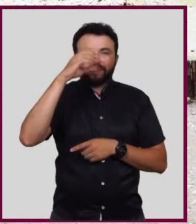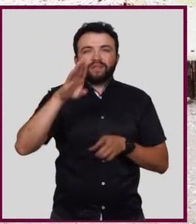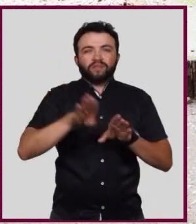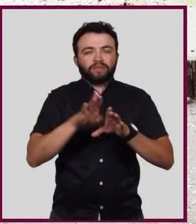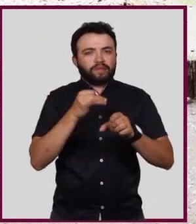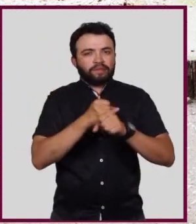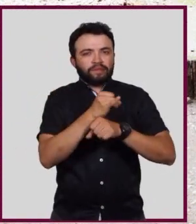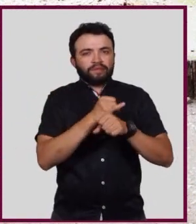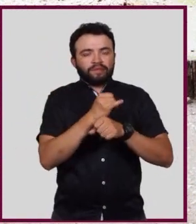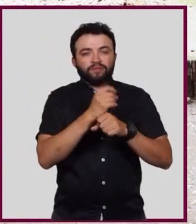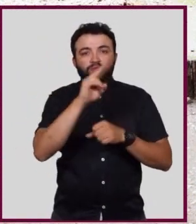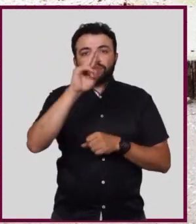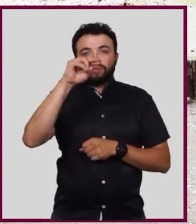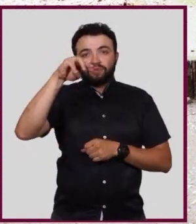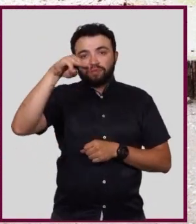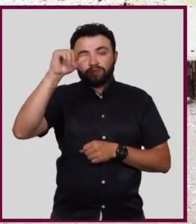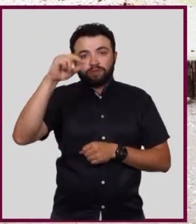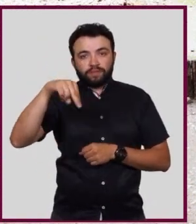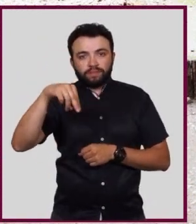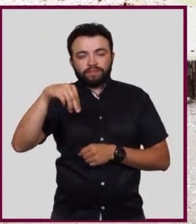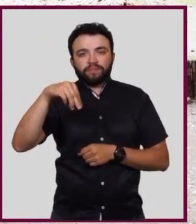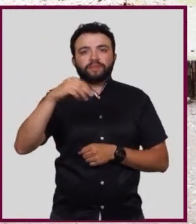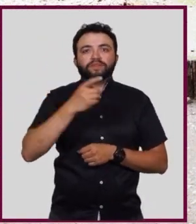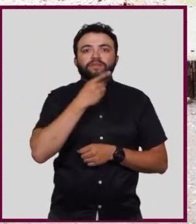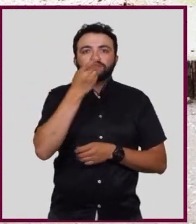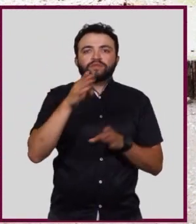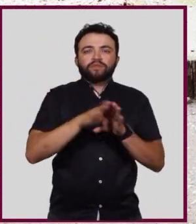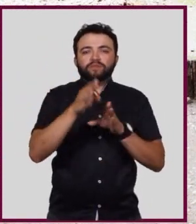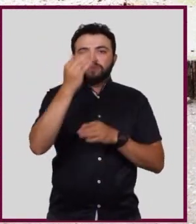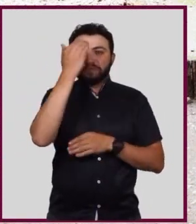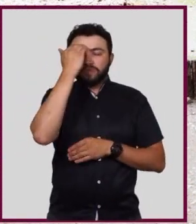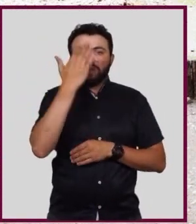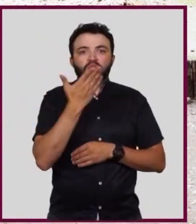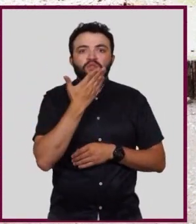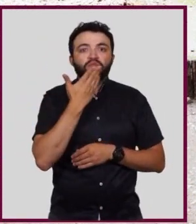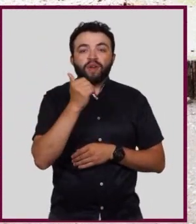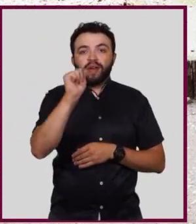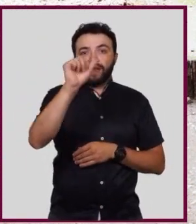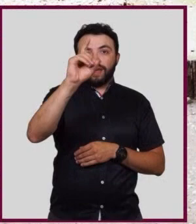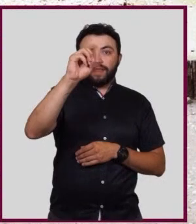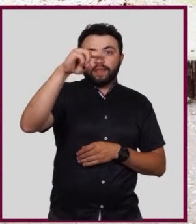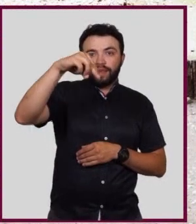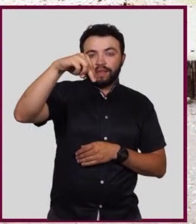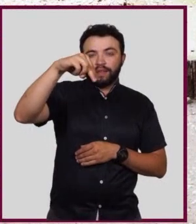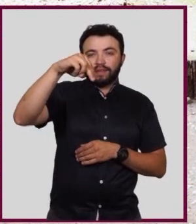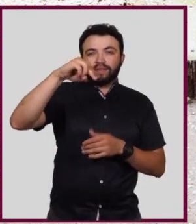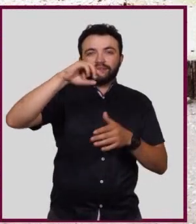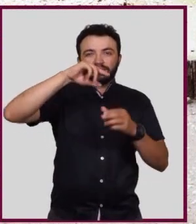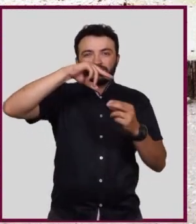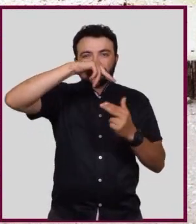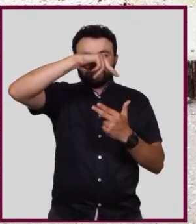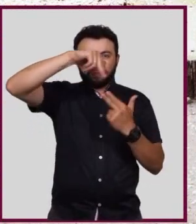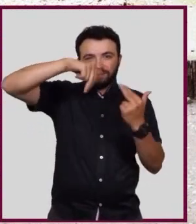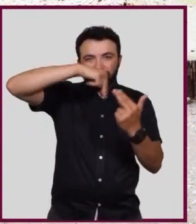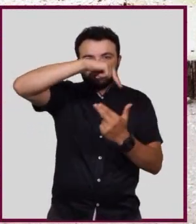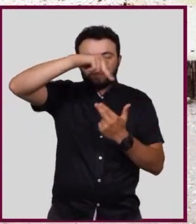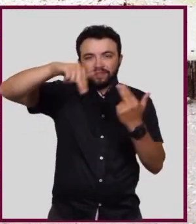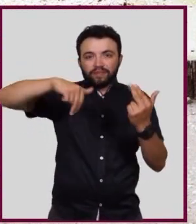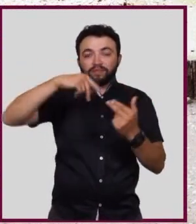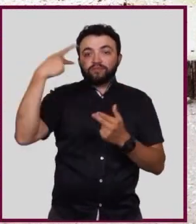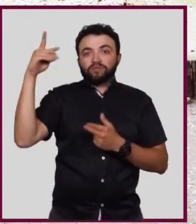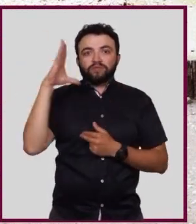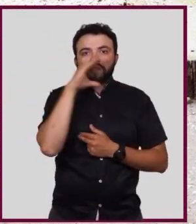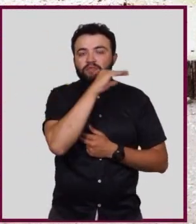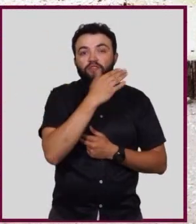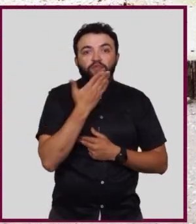Investigaciones Antropológicas de la UNAM dio a conocer que no hallaron ADN africano en los entierros descubiertos en estos espacios.